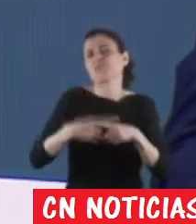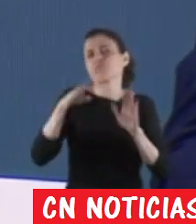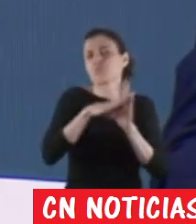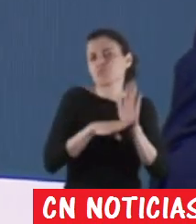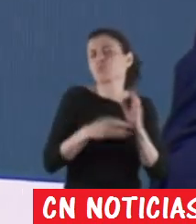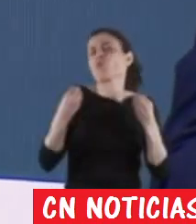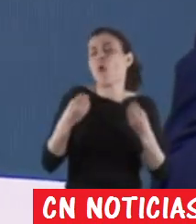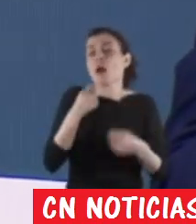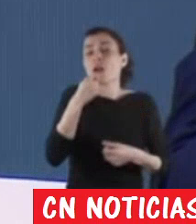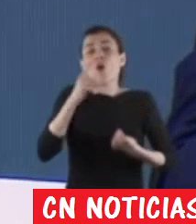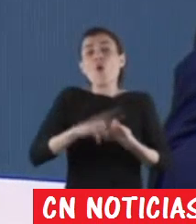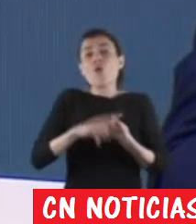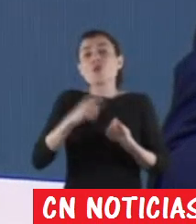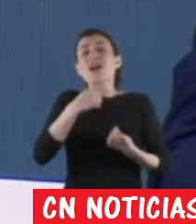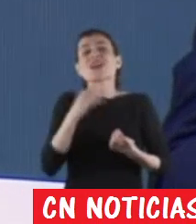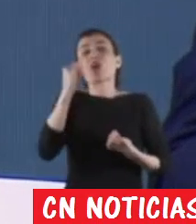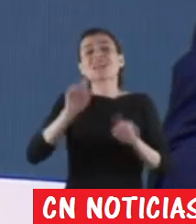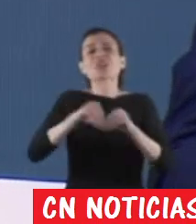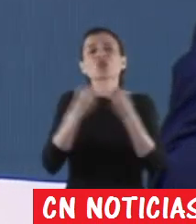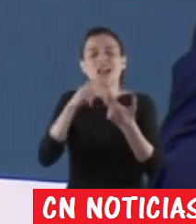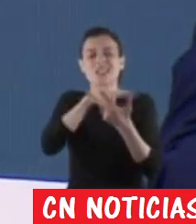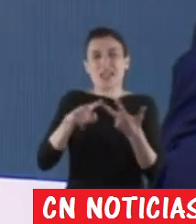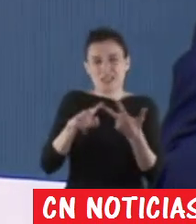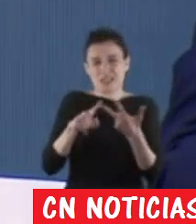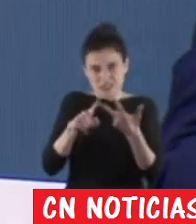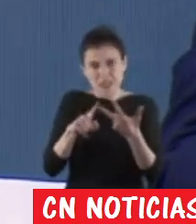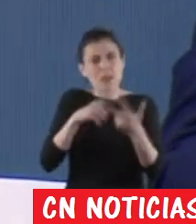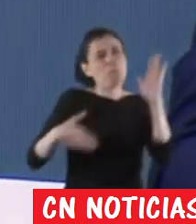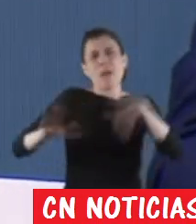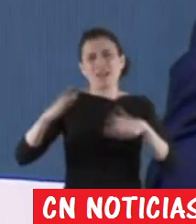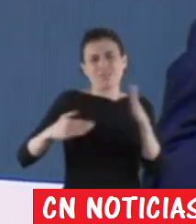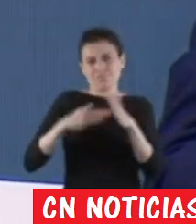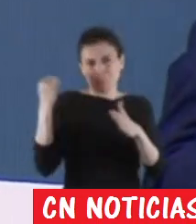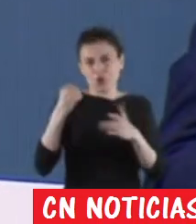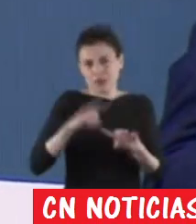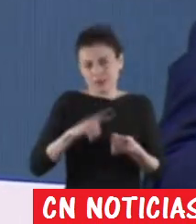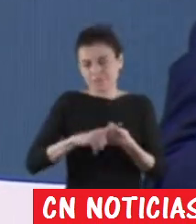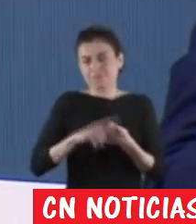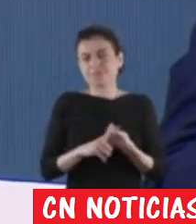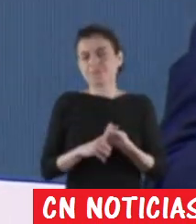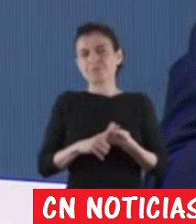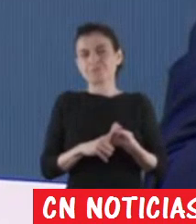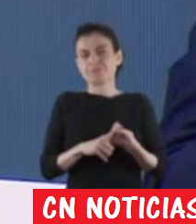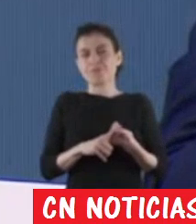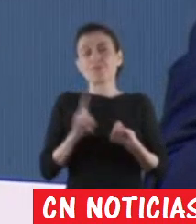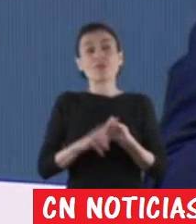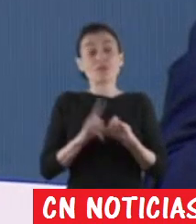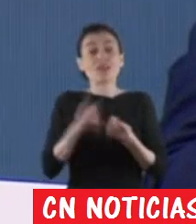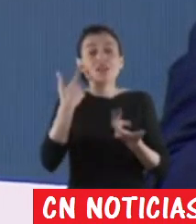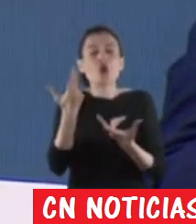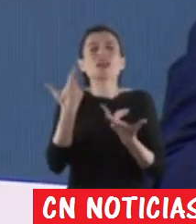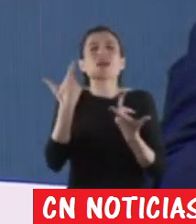Una, quiero comentar solamente tres de las que lanzamos porque son importantes. La primera tiene que ver con